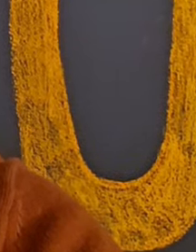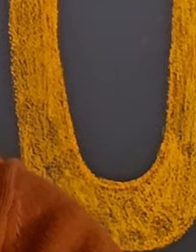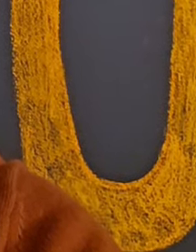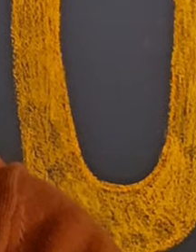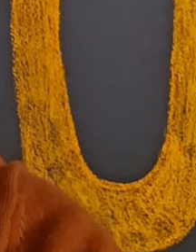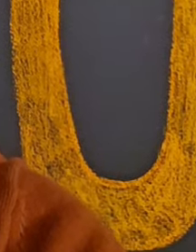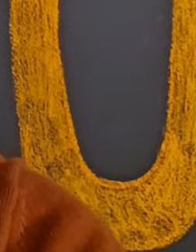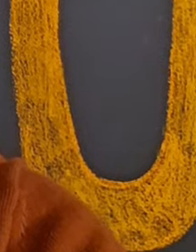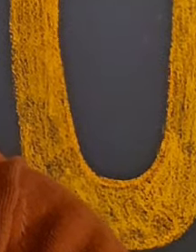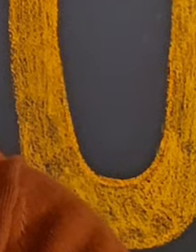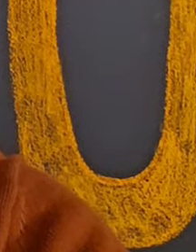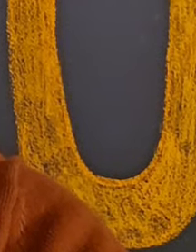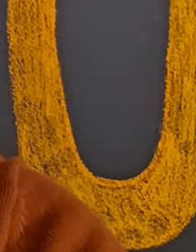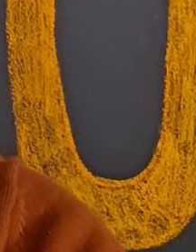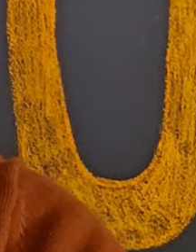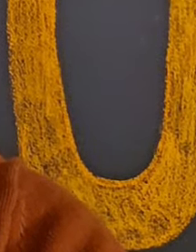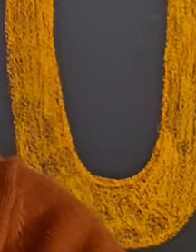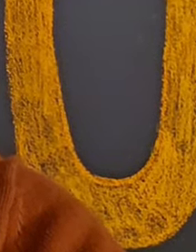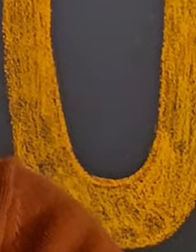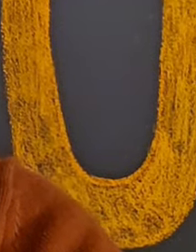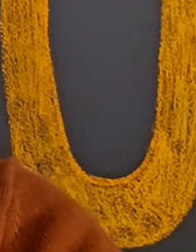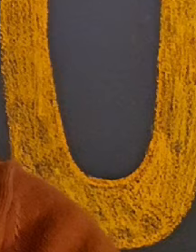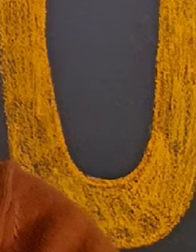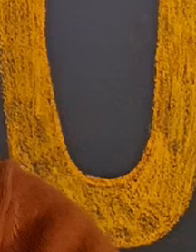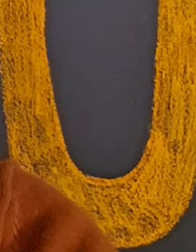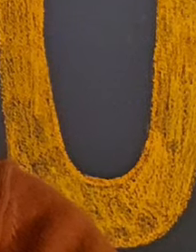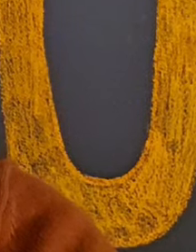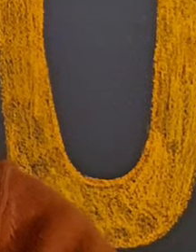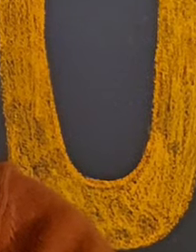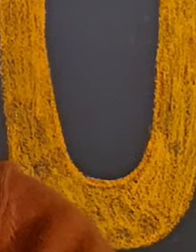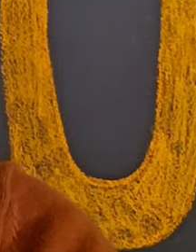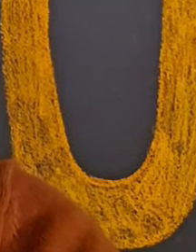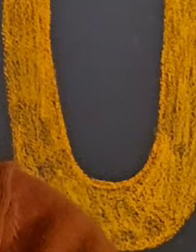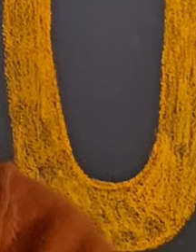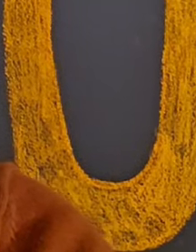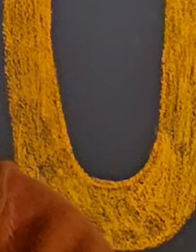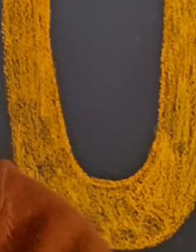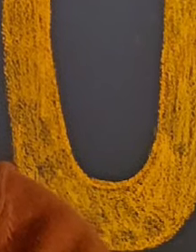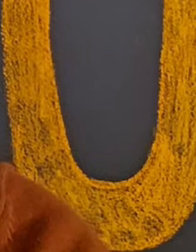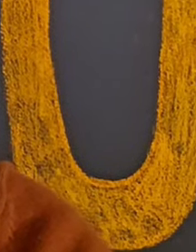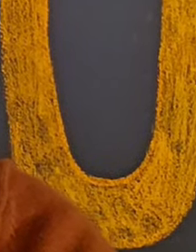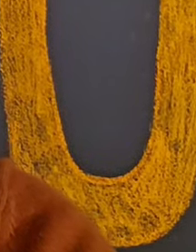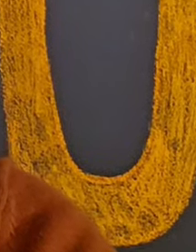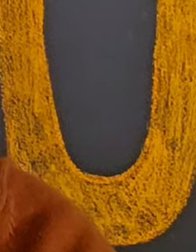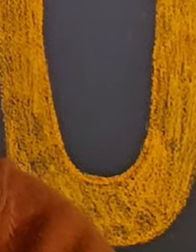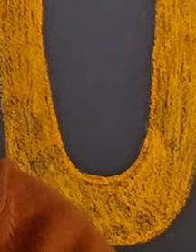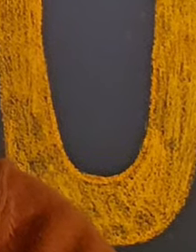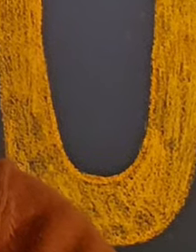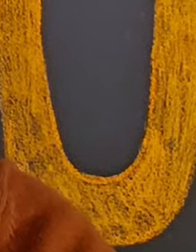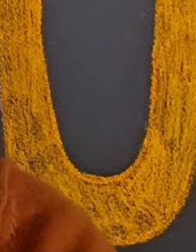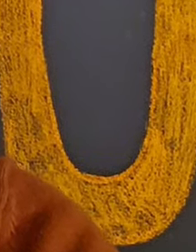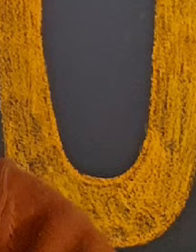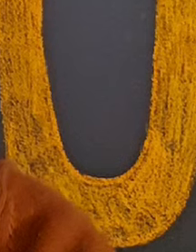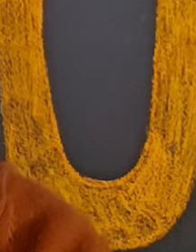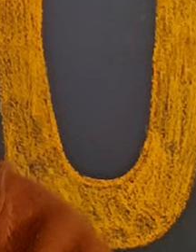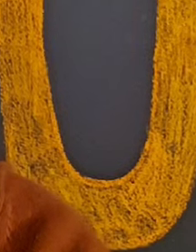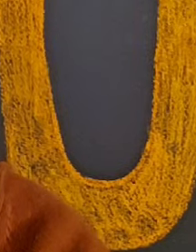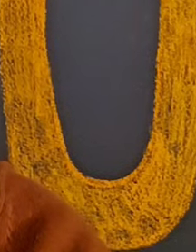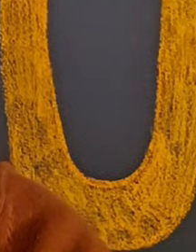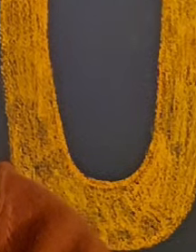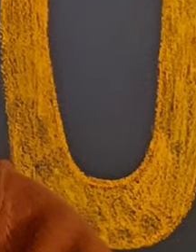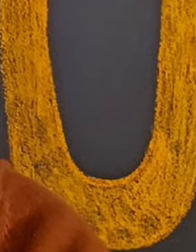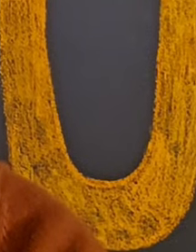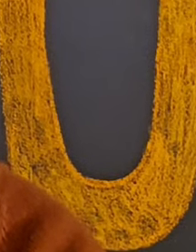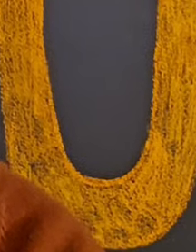Dice López Obrador, bueno, pues la gente podría tomar lo que le den, pero que haga